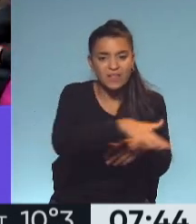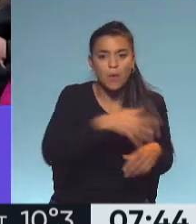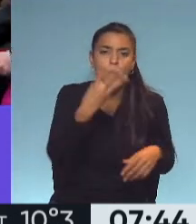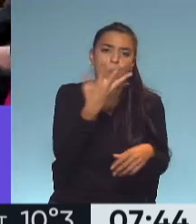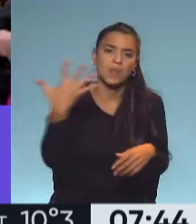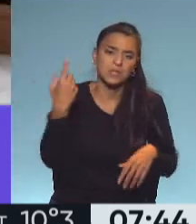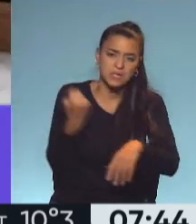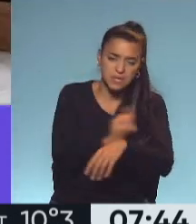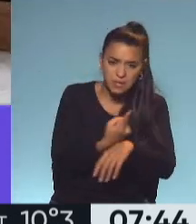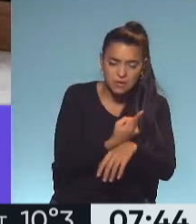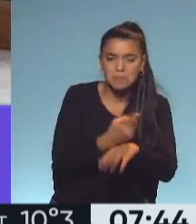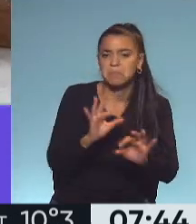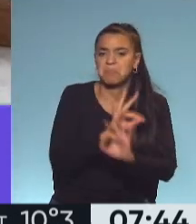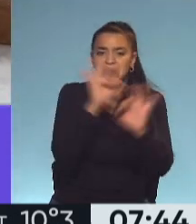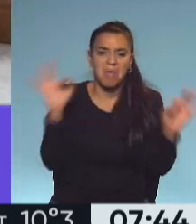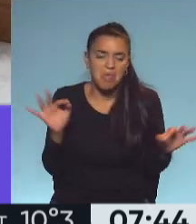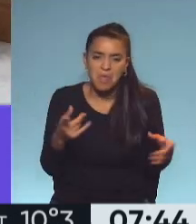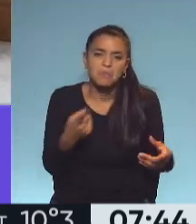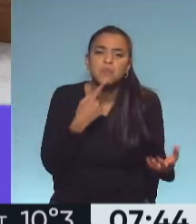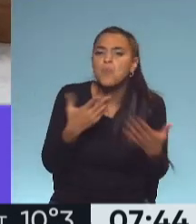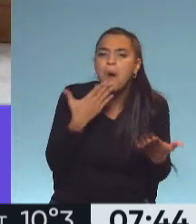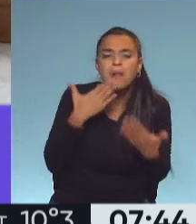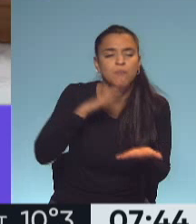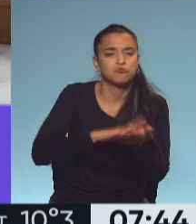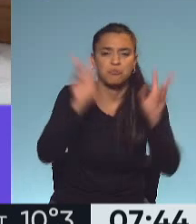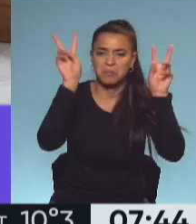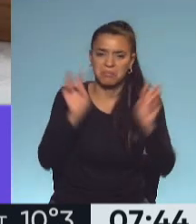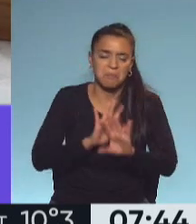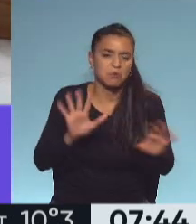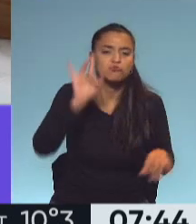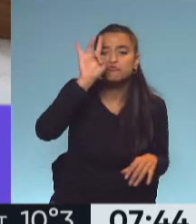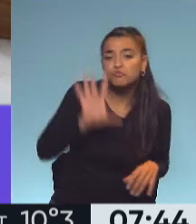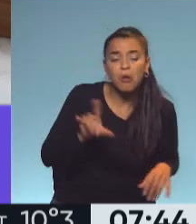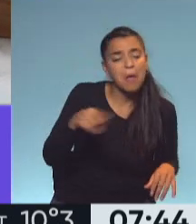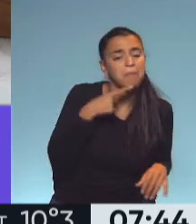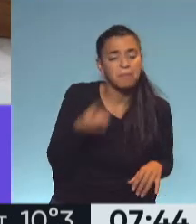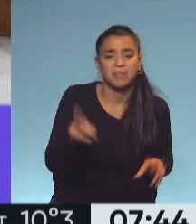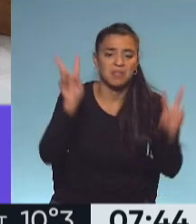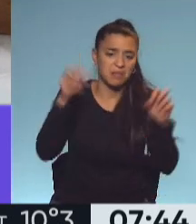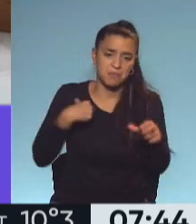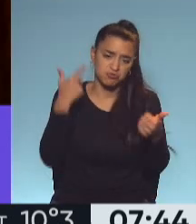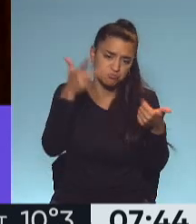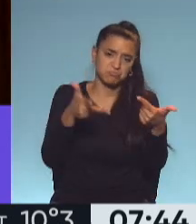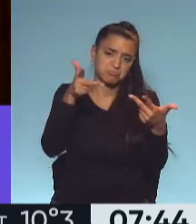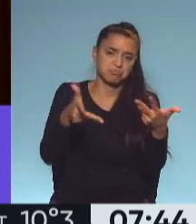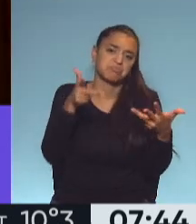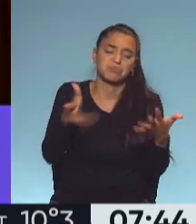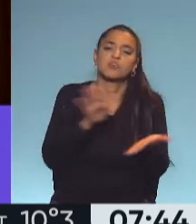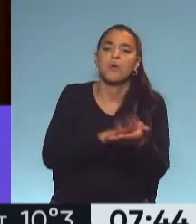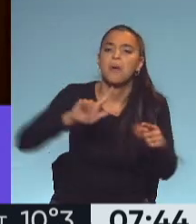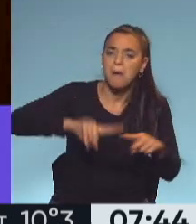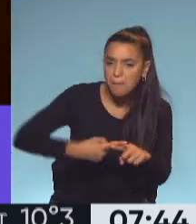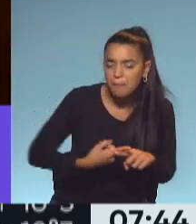minutos, en ningún momento se planteó el tema, solo los temas que acabo de referirme, que tiene que ver con la